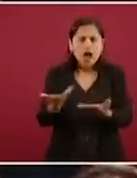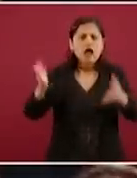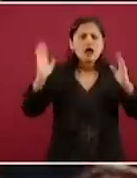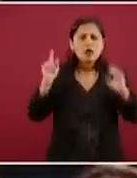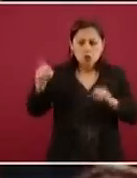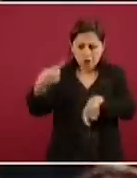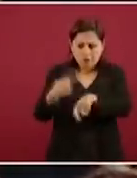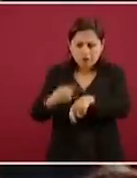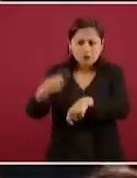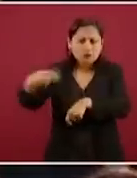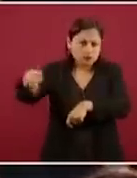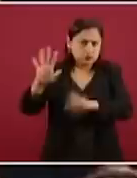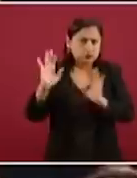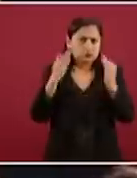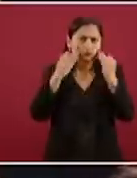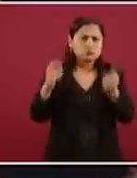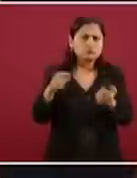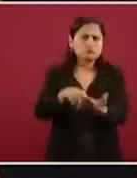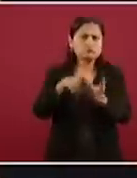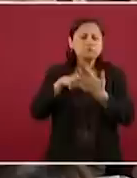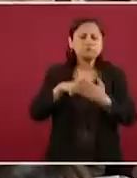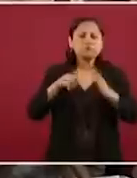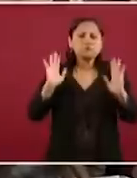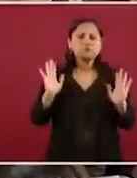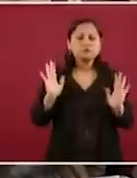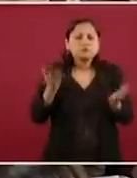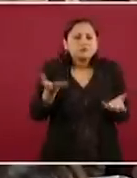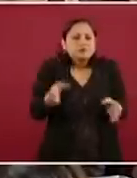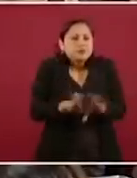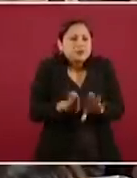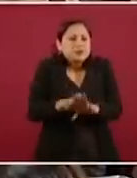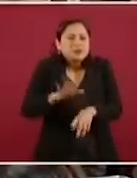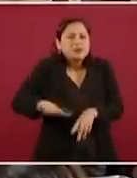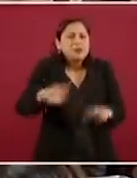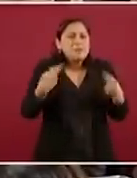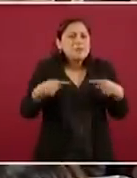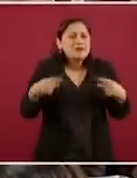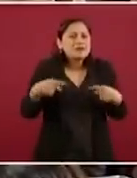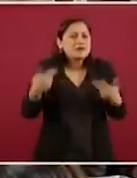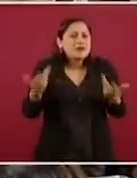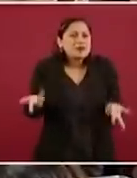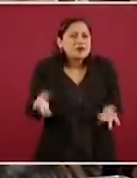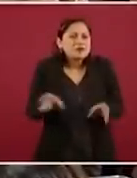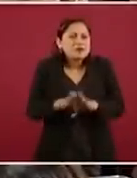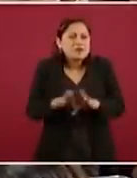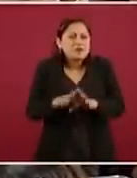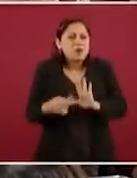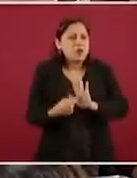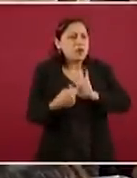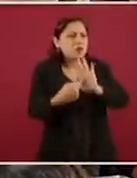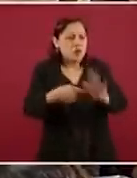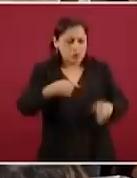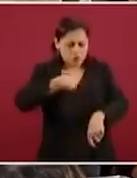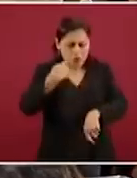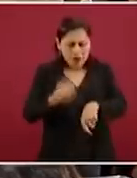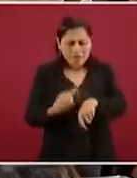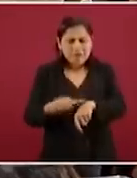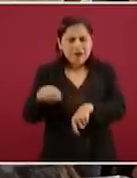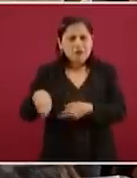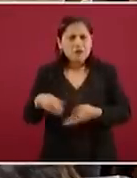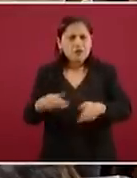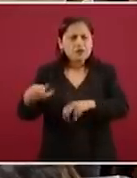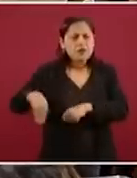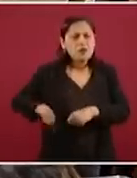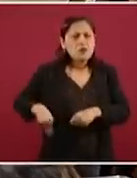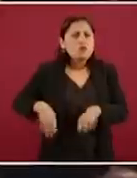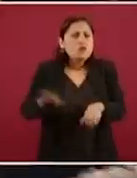se va a hacer la gente, señor presidente? Los exámenes, si cuestan 8,000 pesos los de sangre. Y aparte de eso, después de que ya han